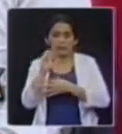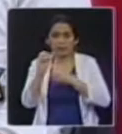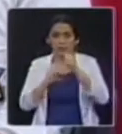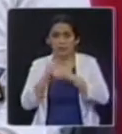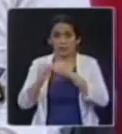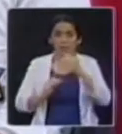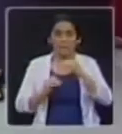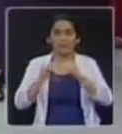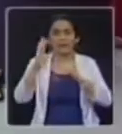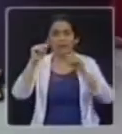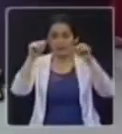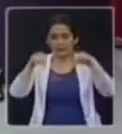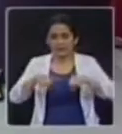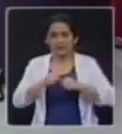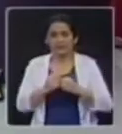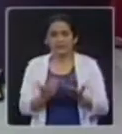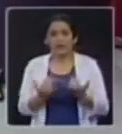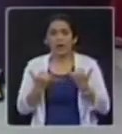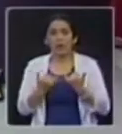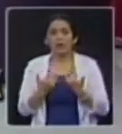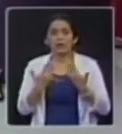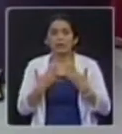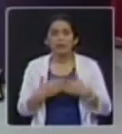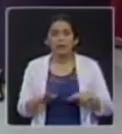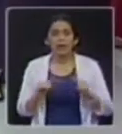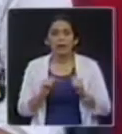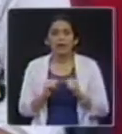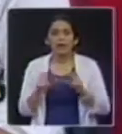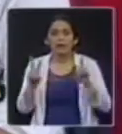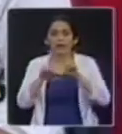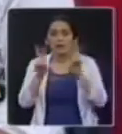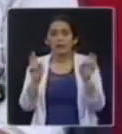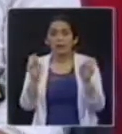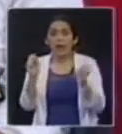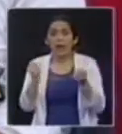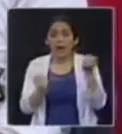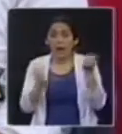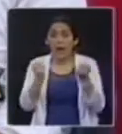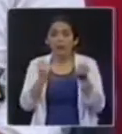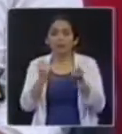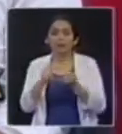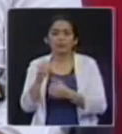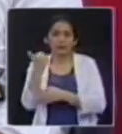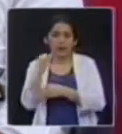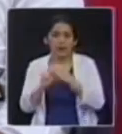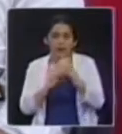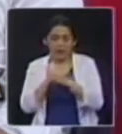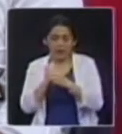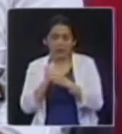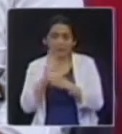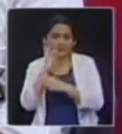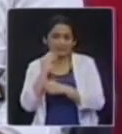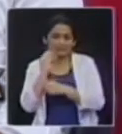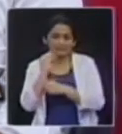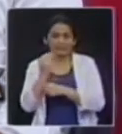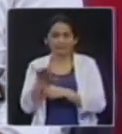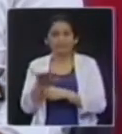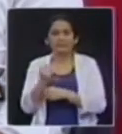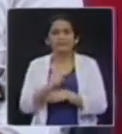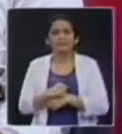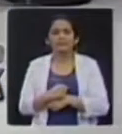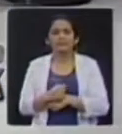Y ahorita contamos con 10 años de experiencia en lo que es línea automotriz. Vimos esta oportunidad porque